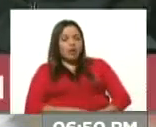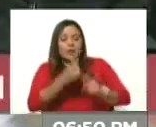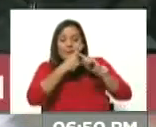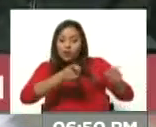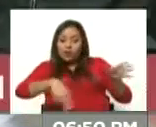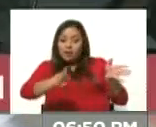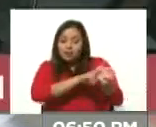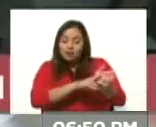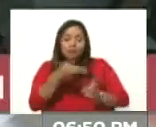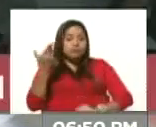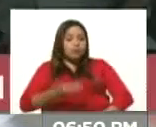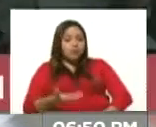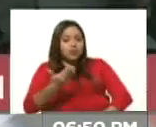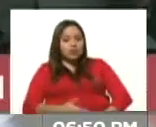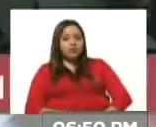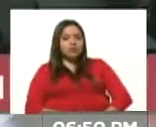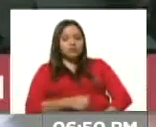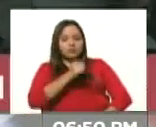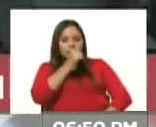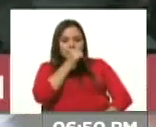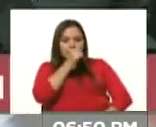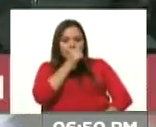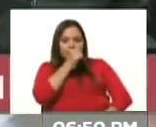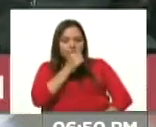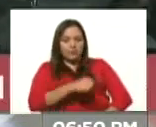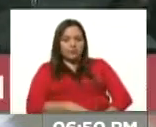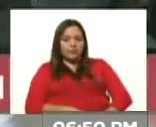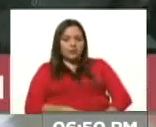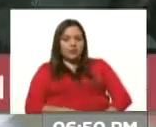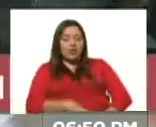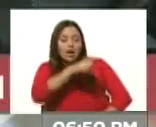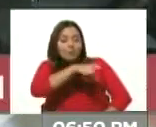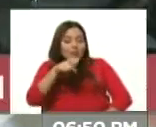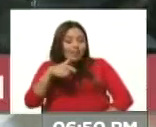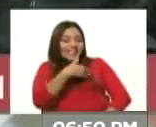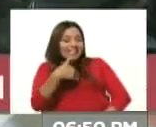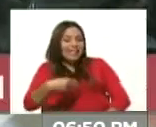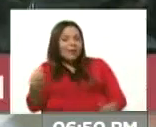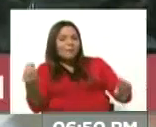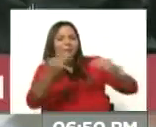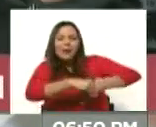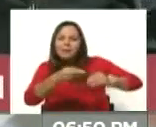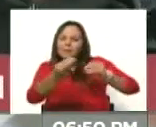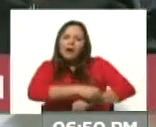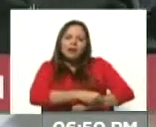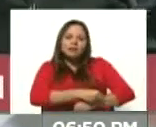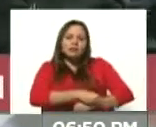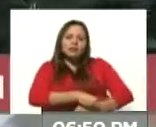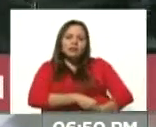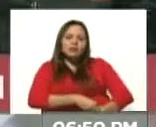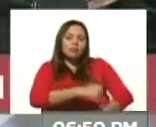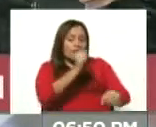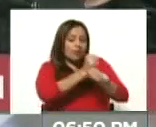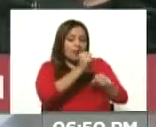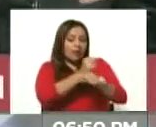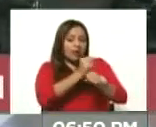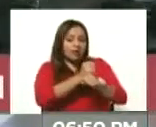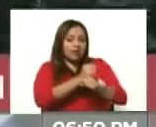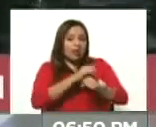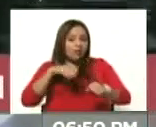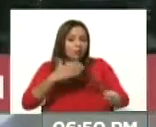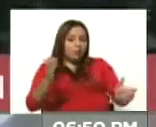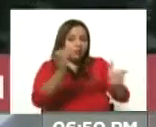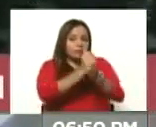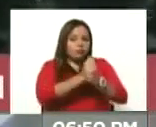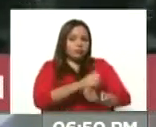esto es muy importante las aspiraciones estén por encima las expectativas estén por encima de la gestión de lo que se ha logrado